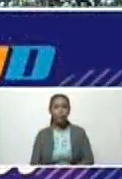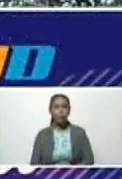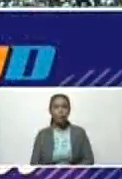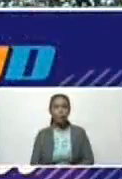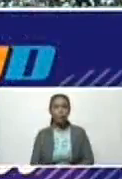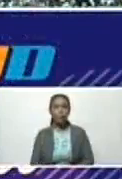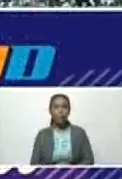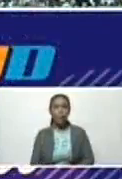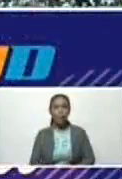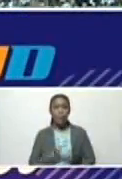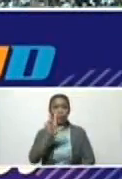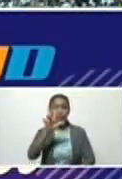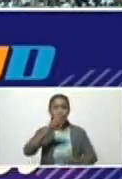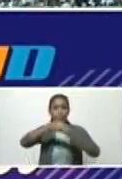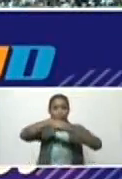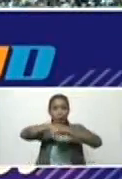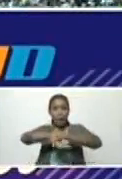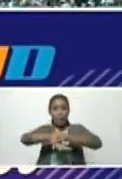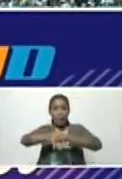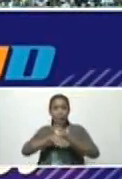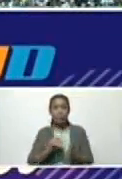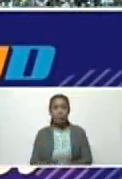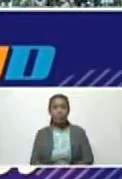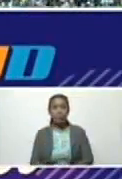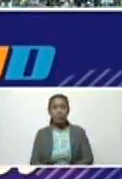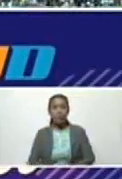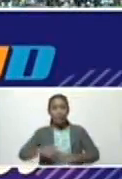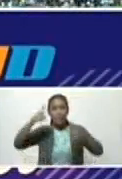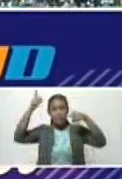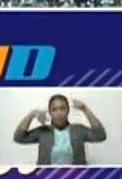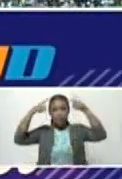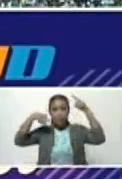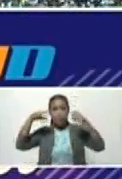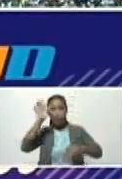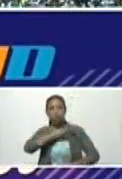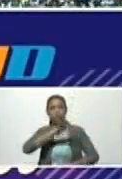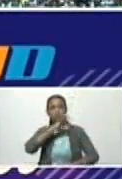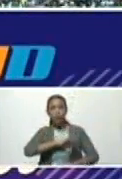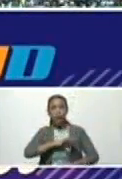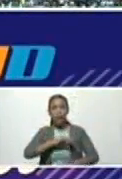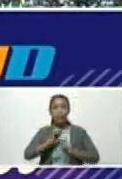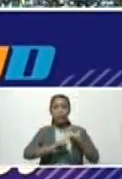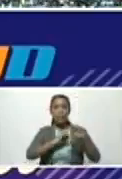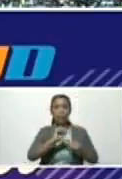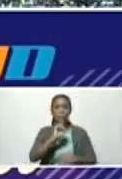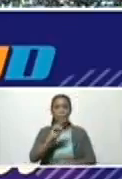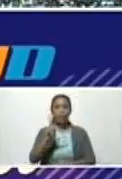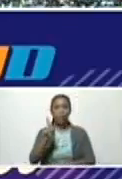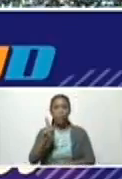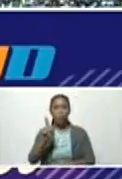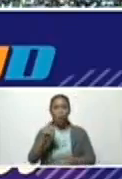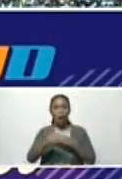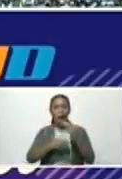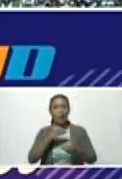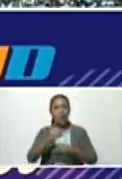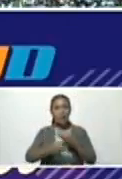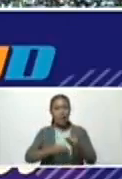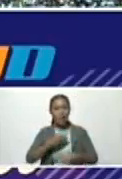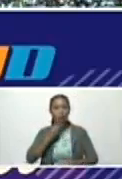de las tres raíces del chavismo, del socialismo del siglo XXI. Formarse,